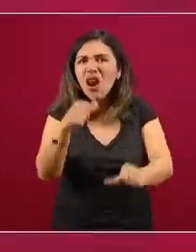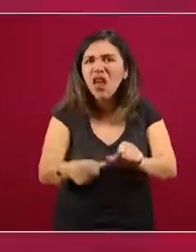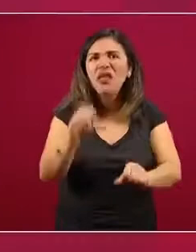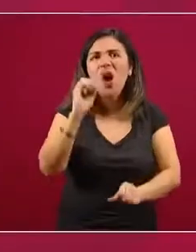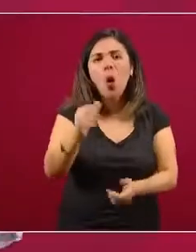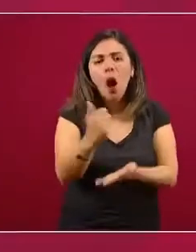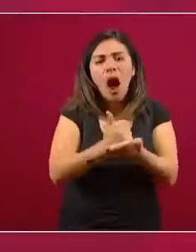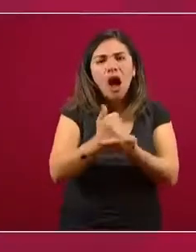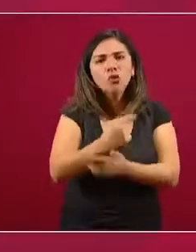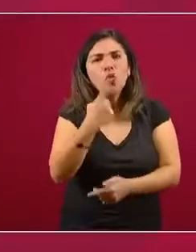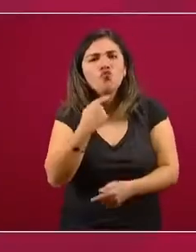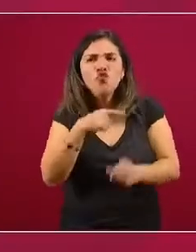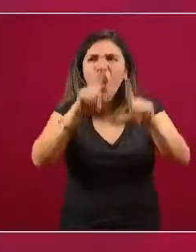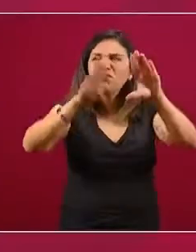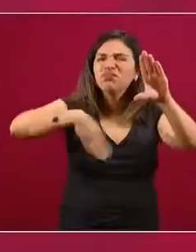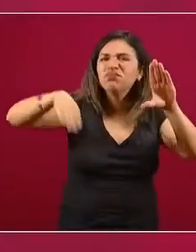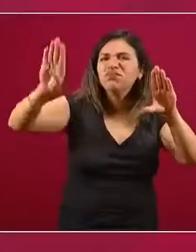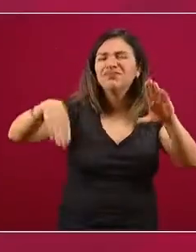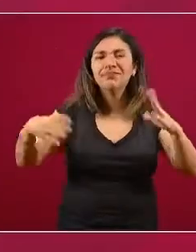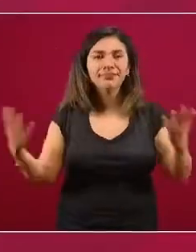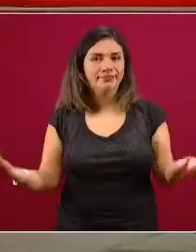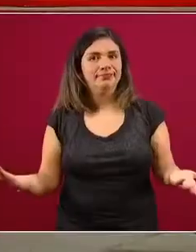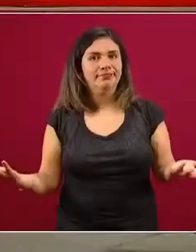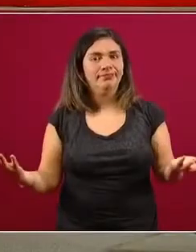y rojo con otra pleca semejante.